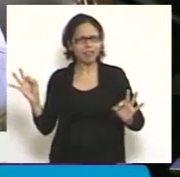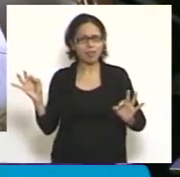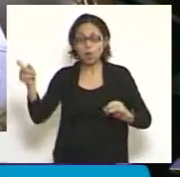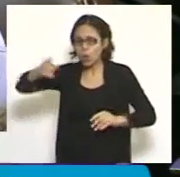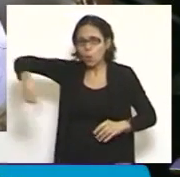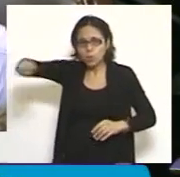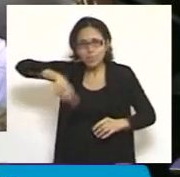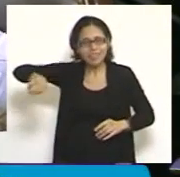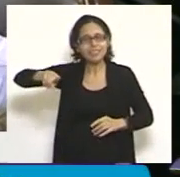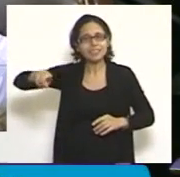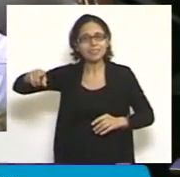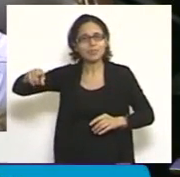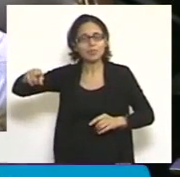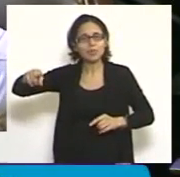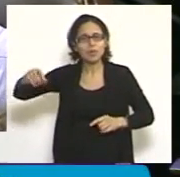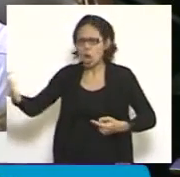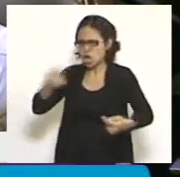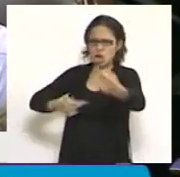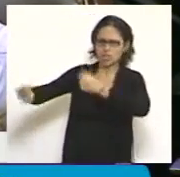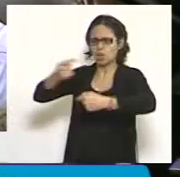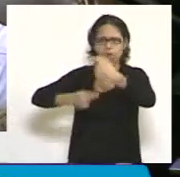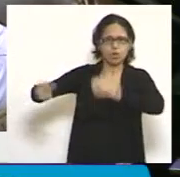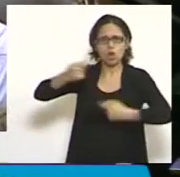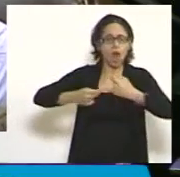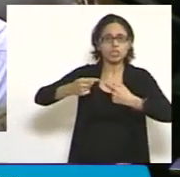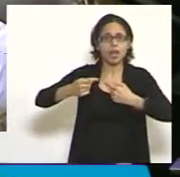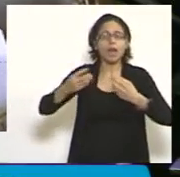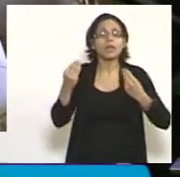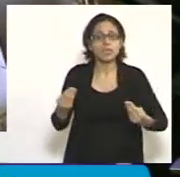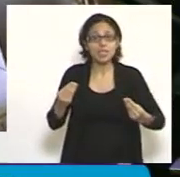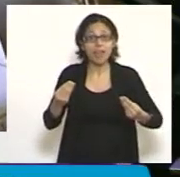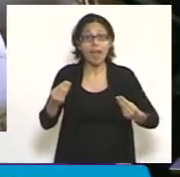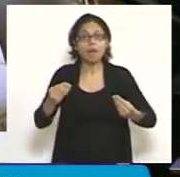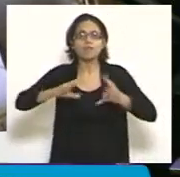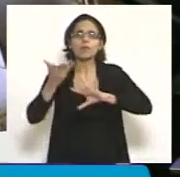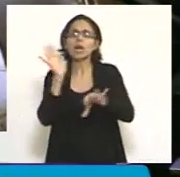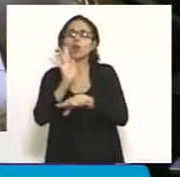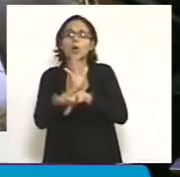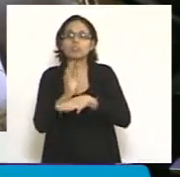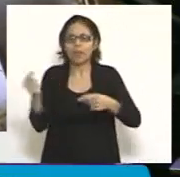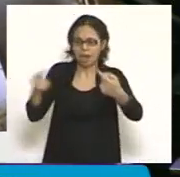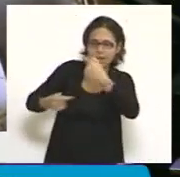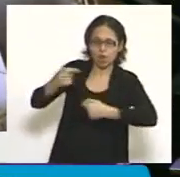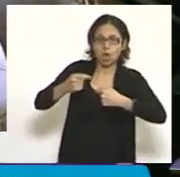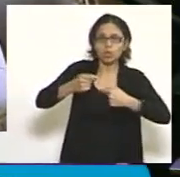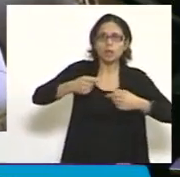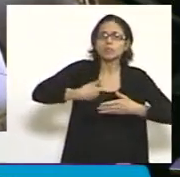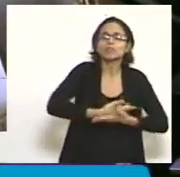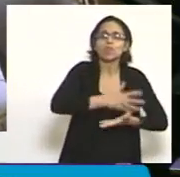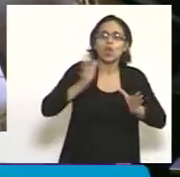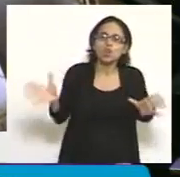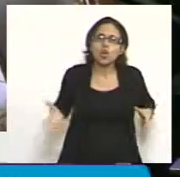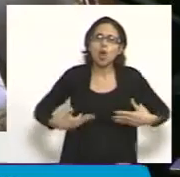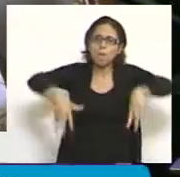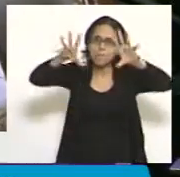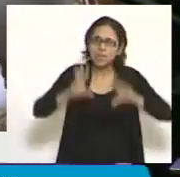atacan una parte, están dejando que se agredan al todo. Y el todo de esta Cámara es